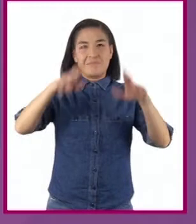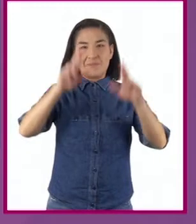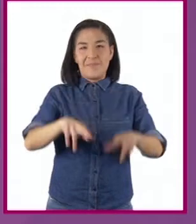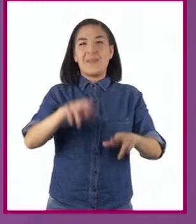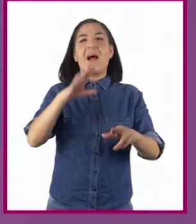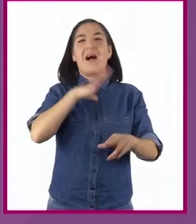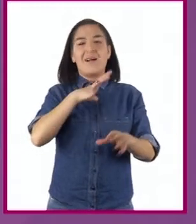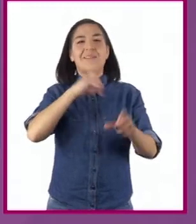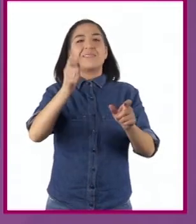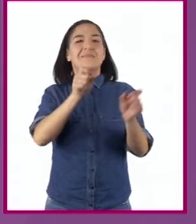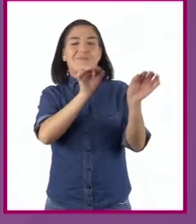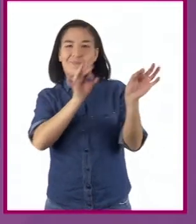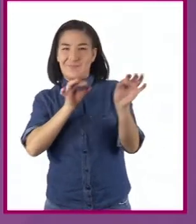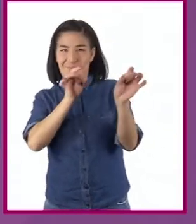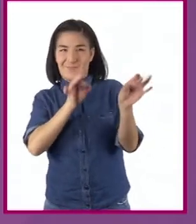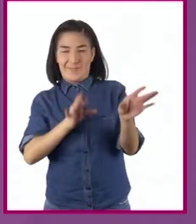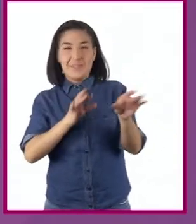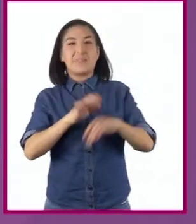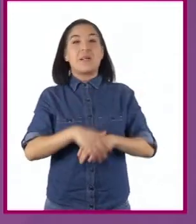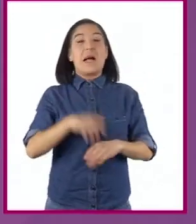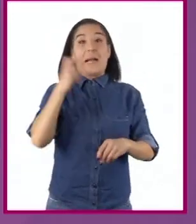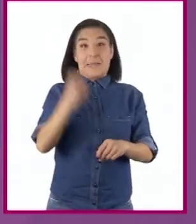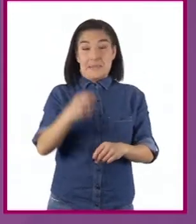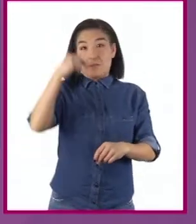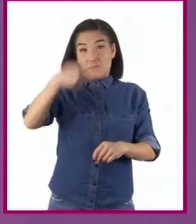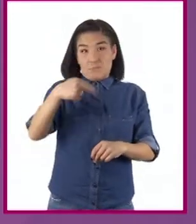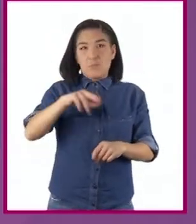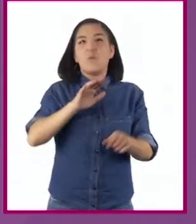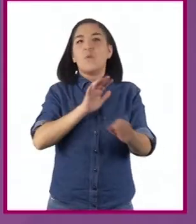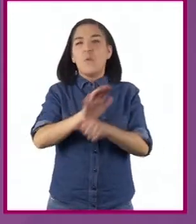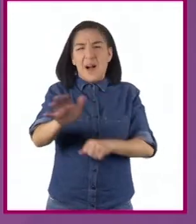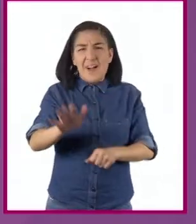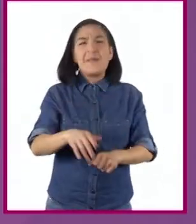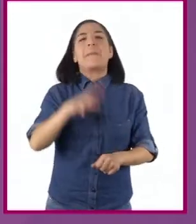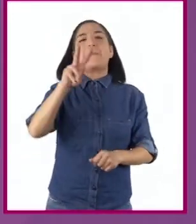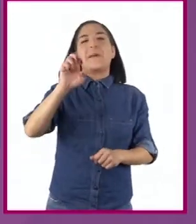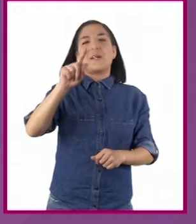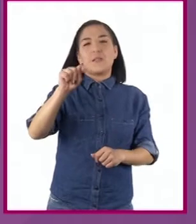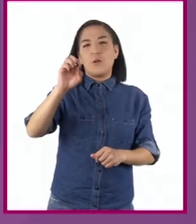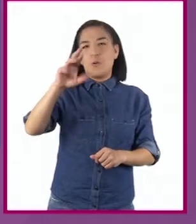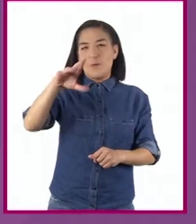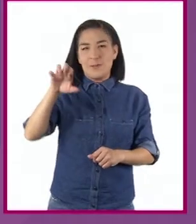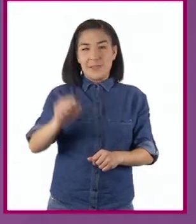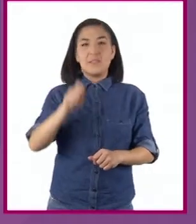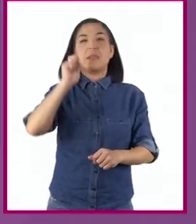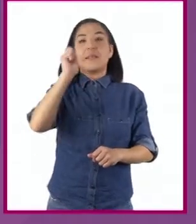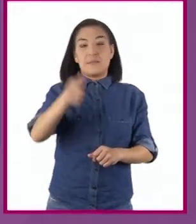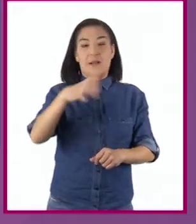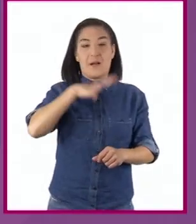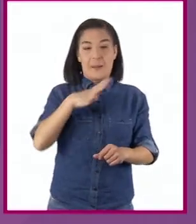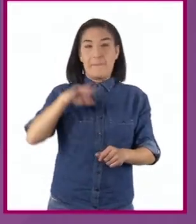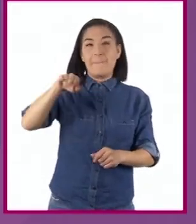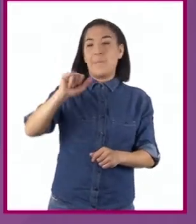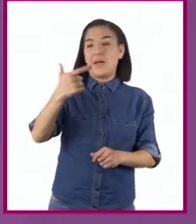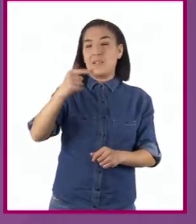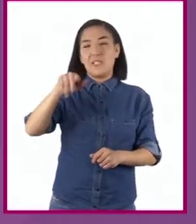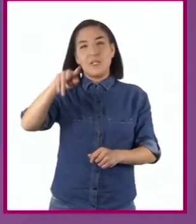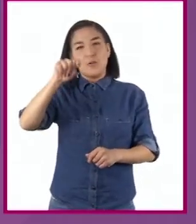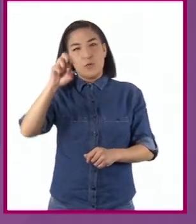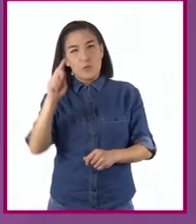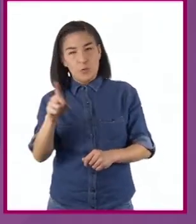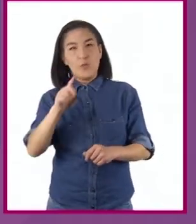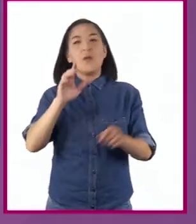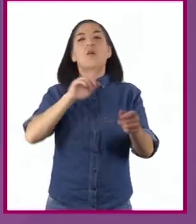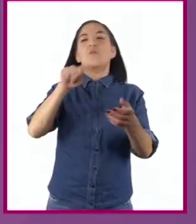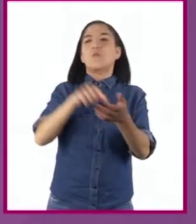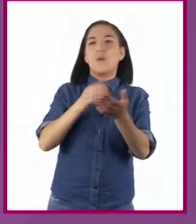representan a través de flechas, a las cuales se les denomina vectores, y tienen magnitud, dirección y